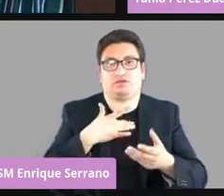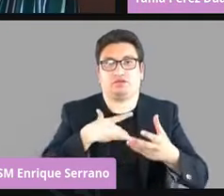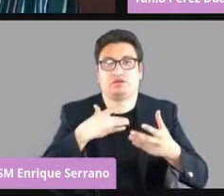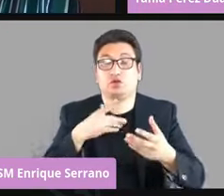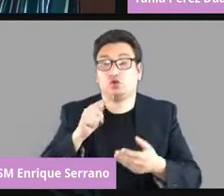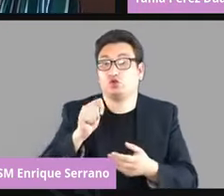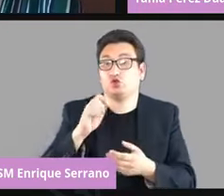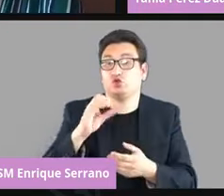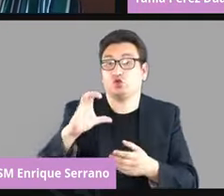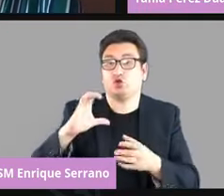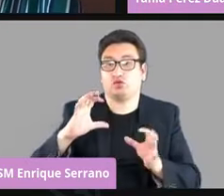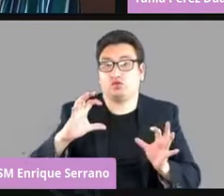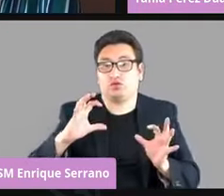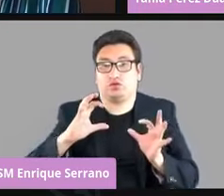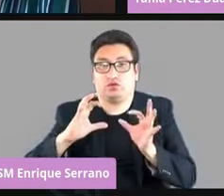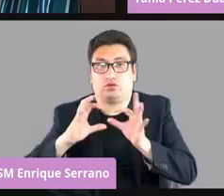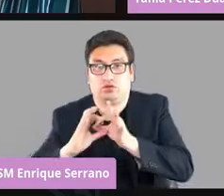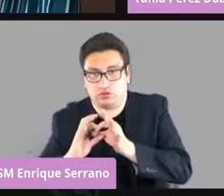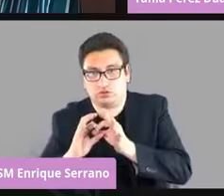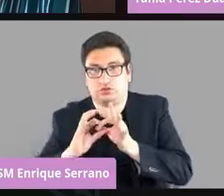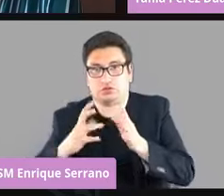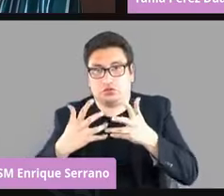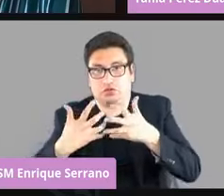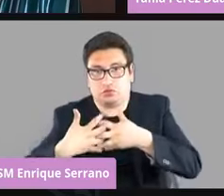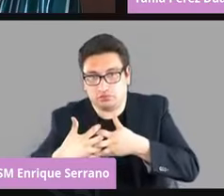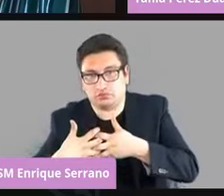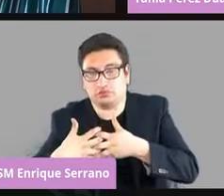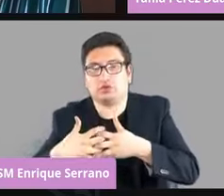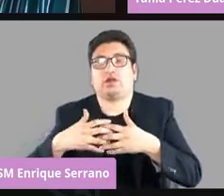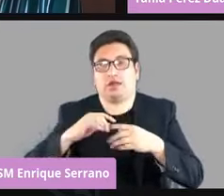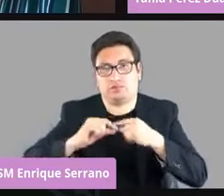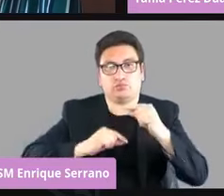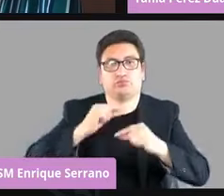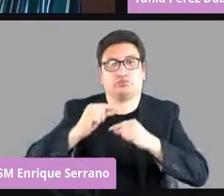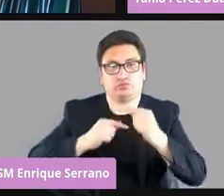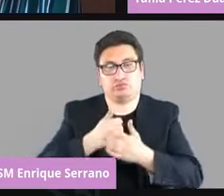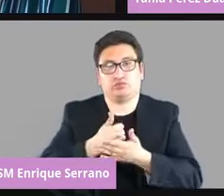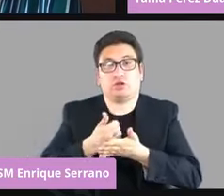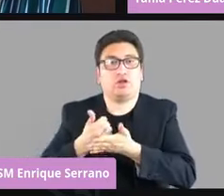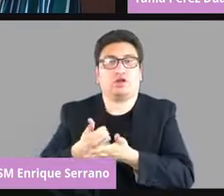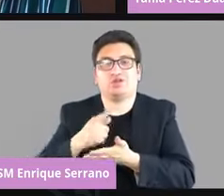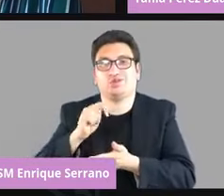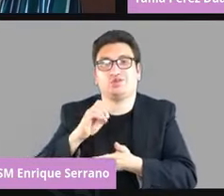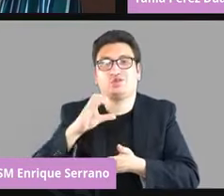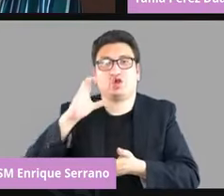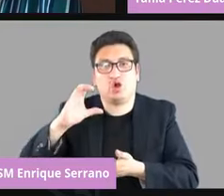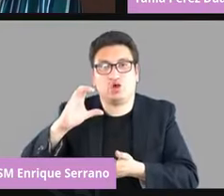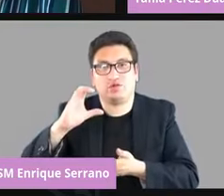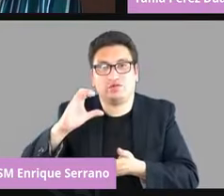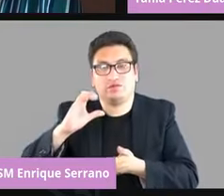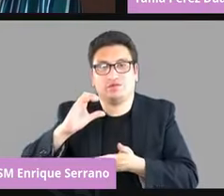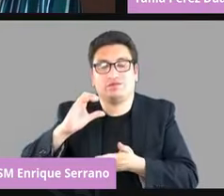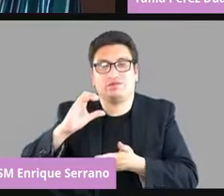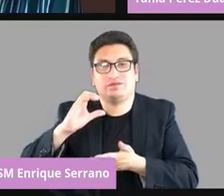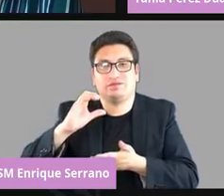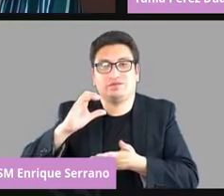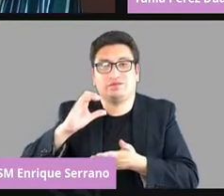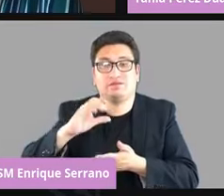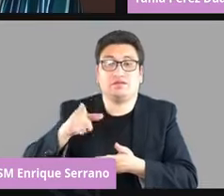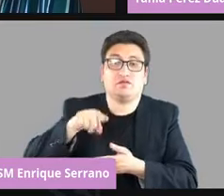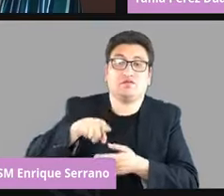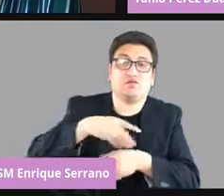trastorno. Y la empezamos realmente a ayudar al TOC, pero le damos en la torre a nuestro ser